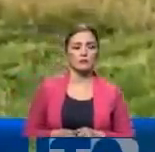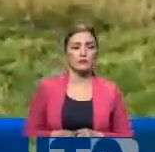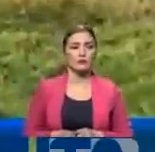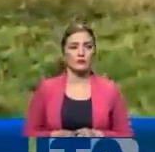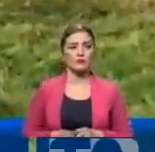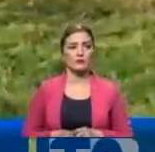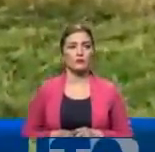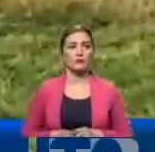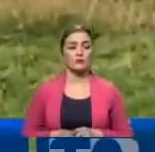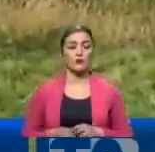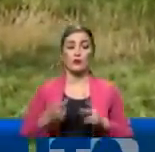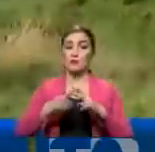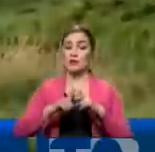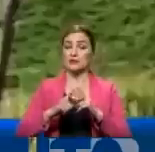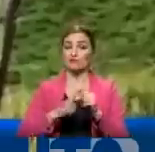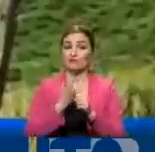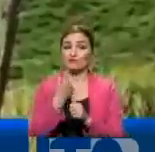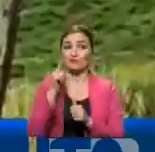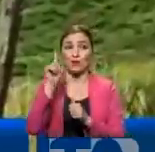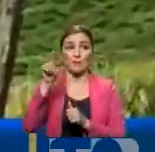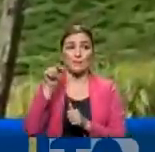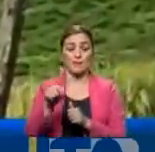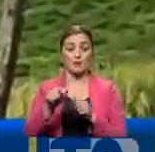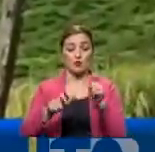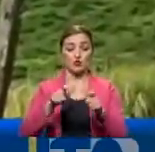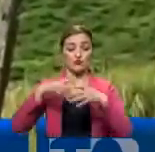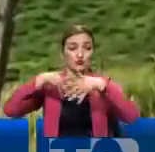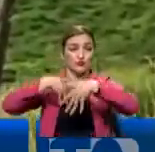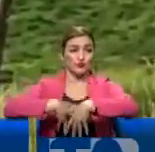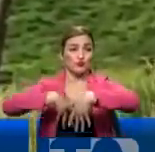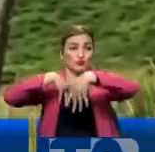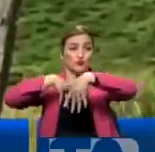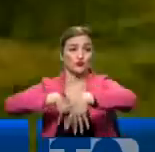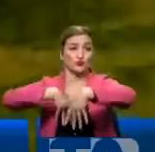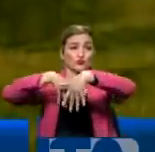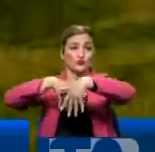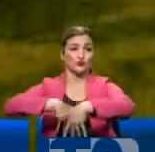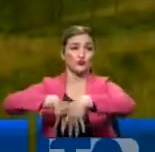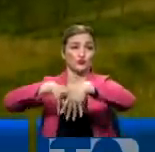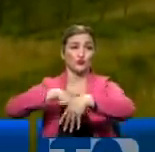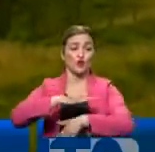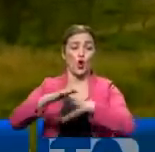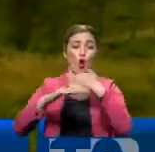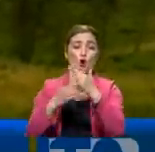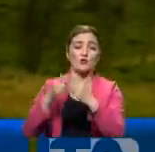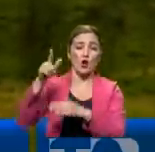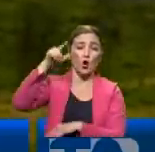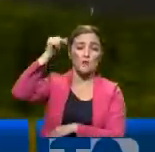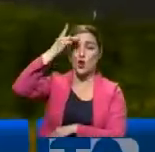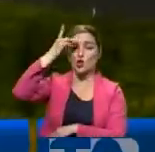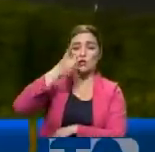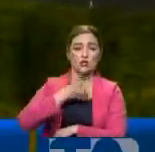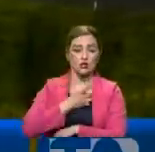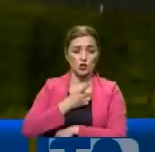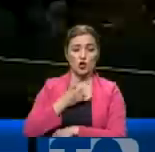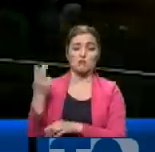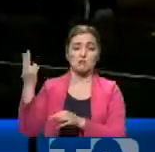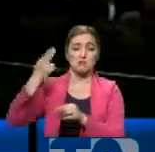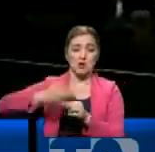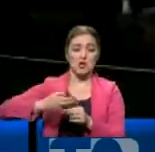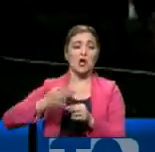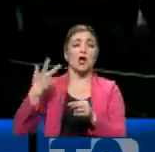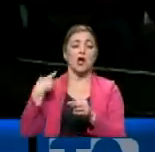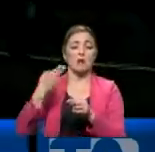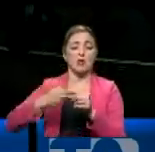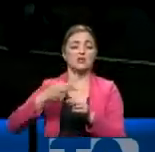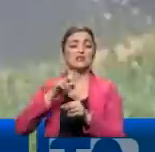Y ese fue solo el comienzo. Miles de manifestantes marchaban hacia Quito en contra de la liberación de los precios de la gasolina extra y diésel.